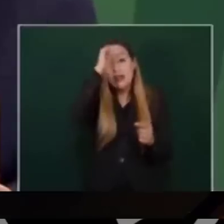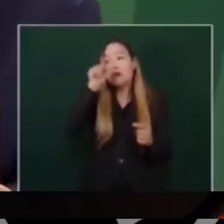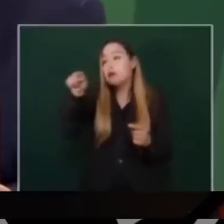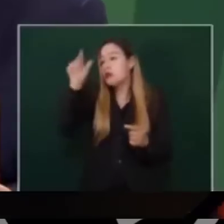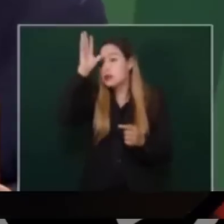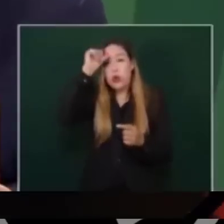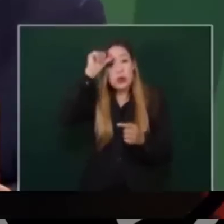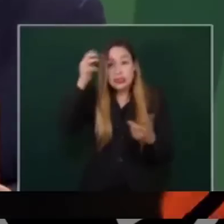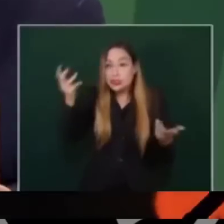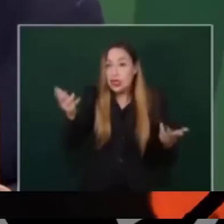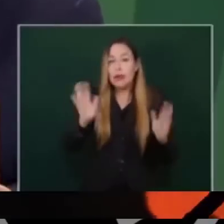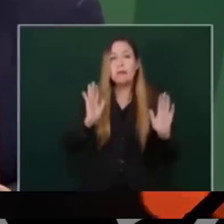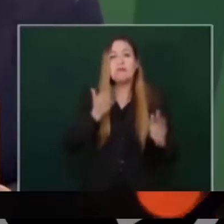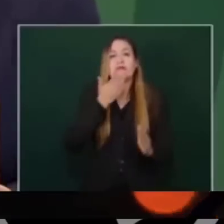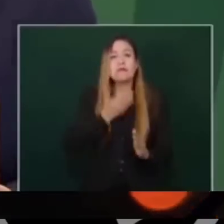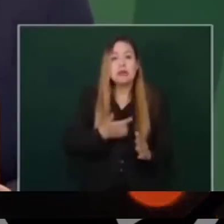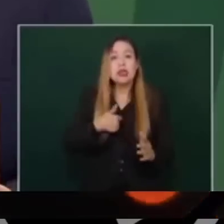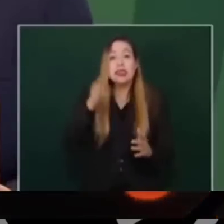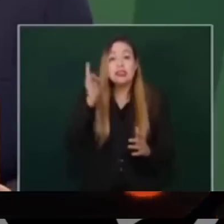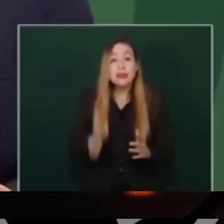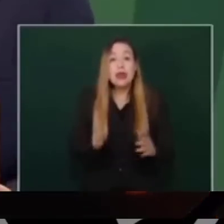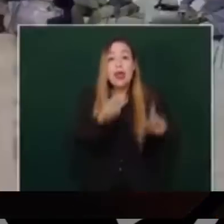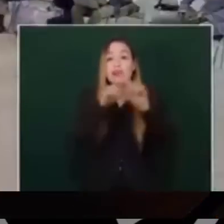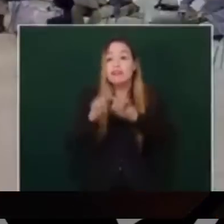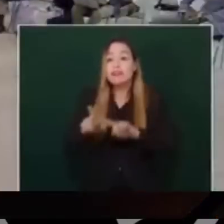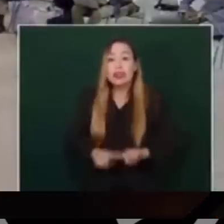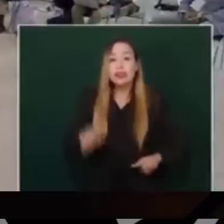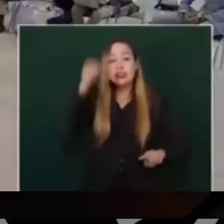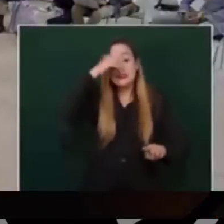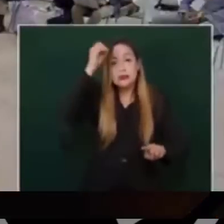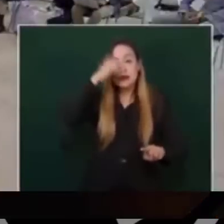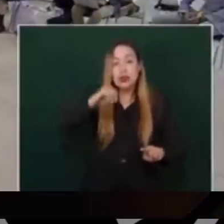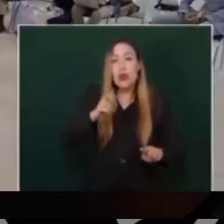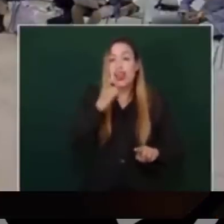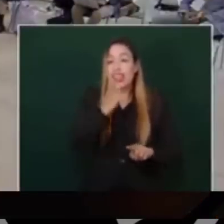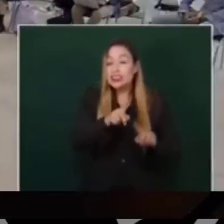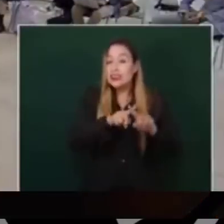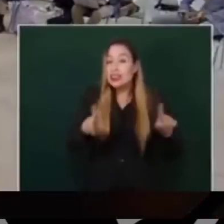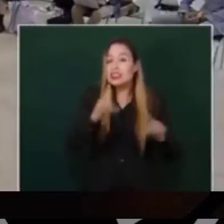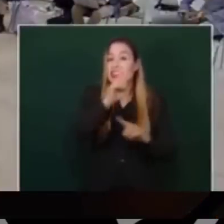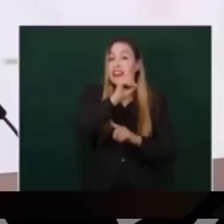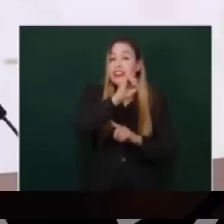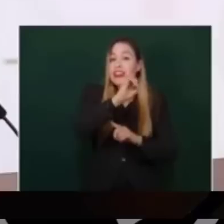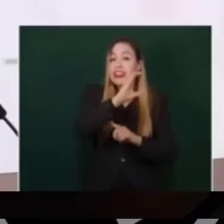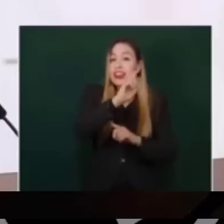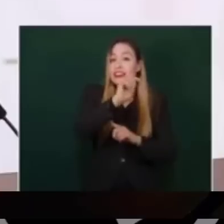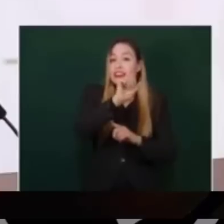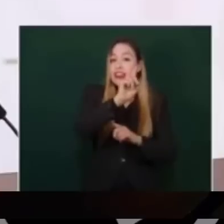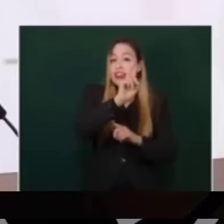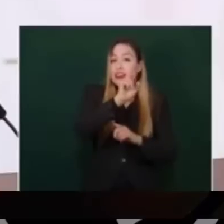Y esa es la diferencia entre la dictadura y la democracia, que en la dictadura es pensamiento único